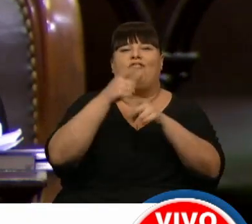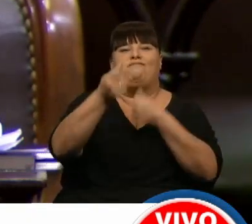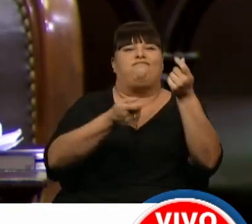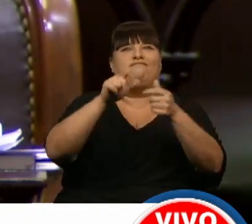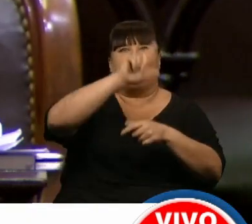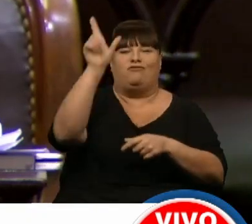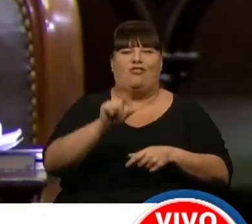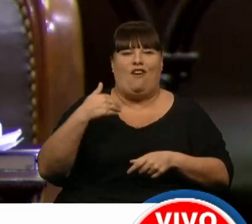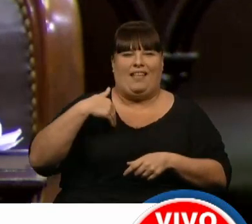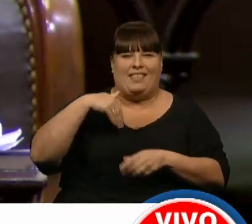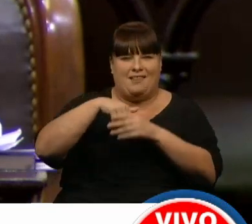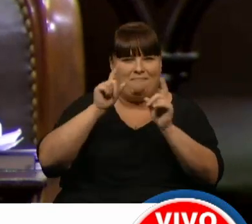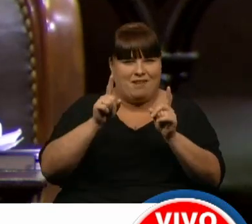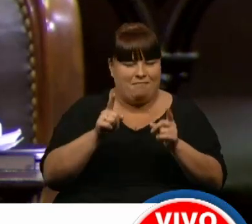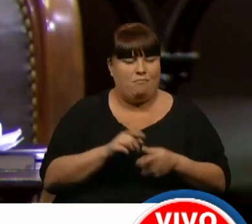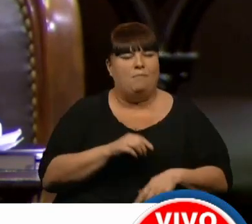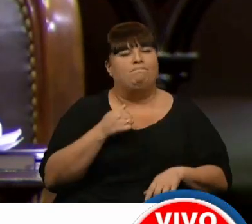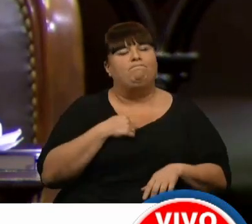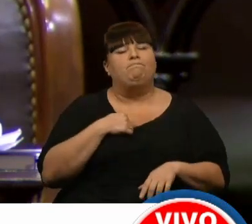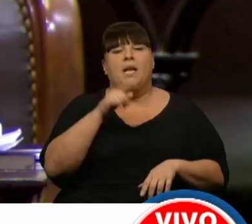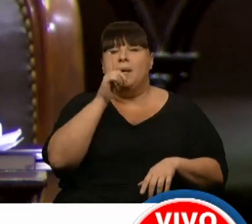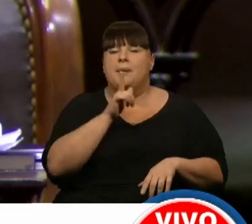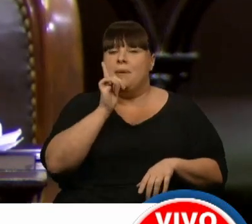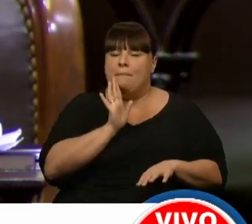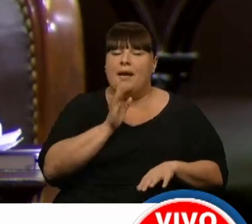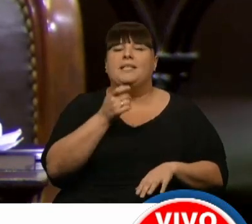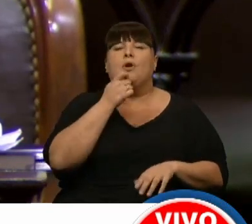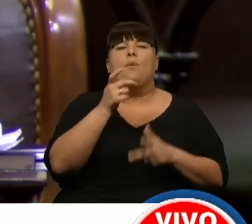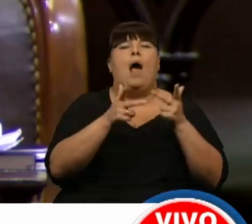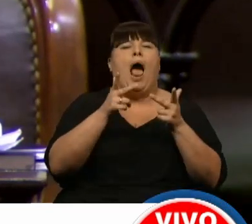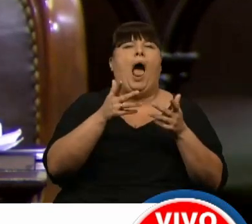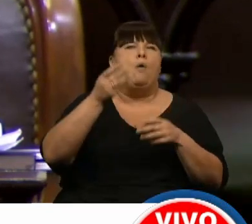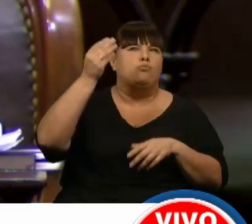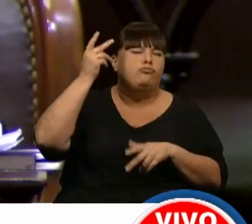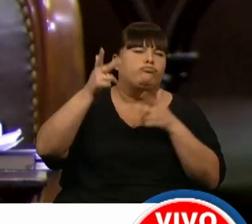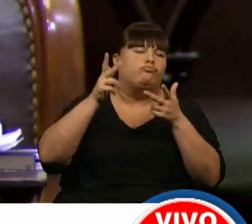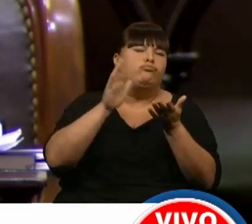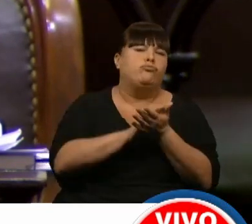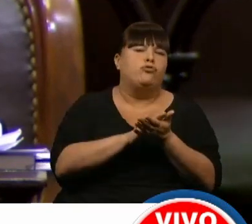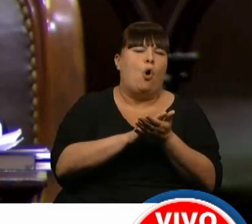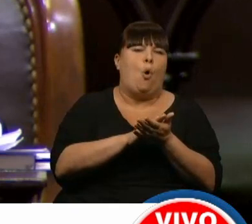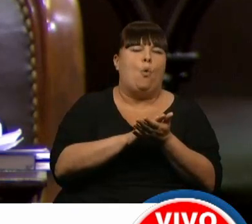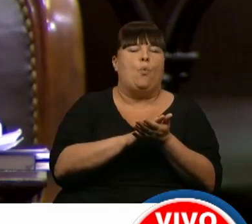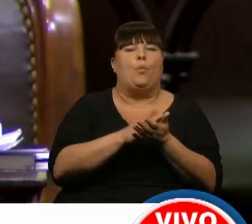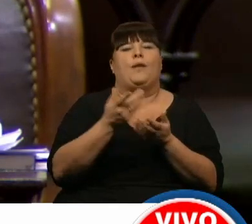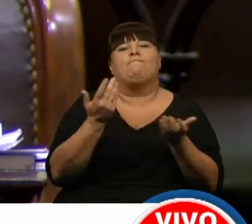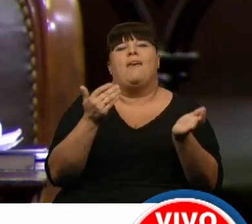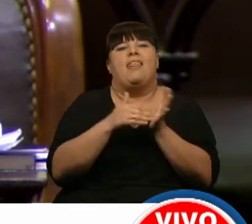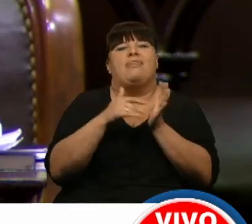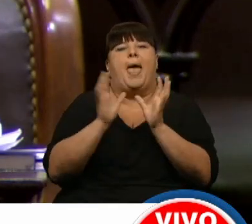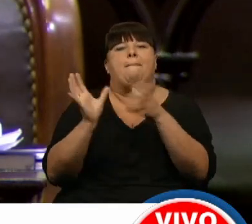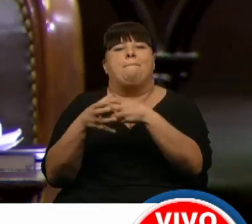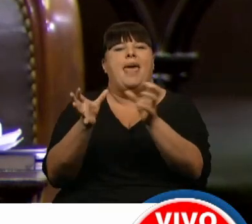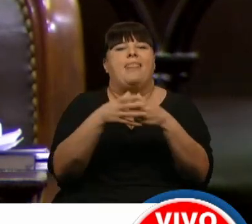consumo interno. A mí me parece que cuando hablamos muchas veces, depende desde el sector